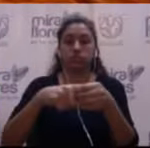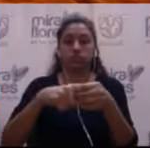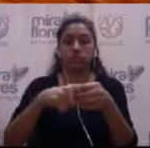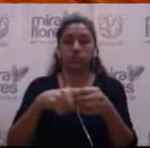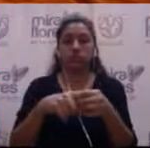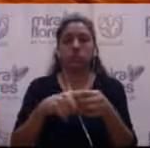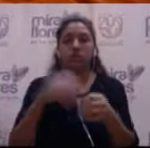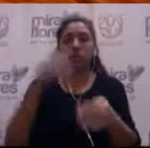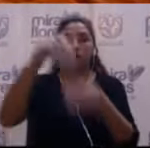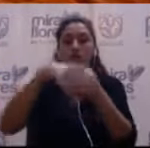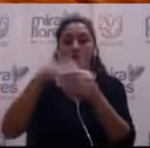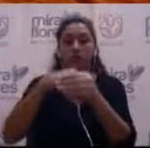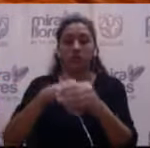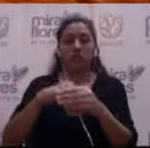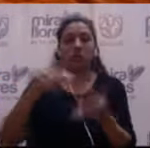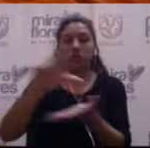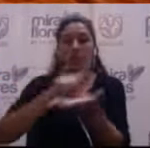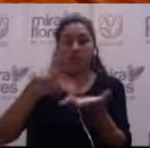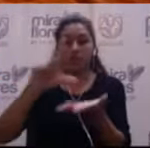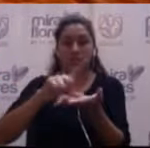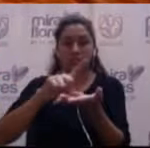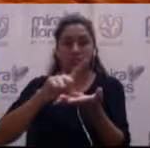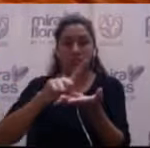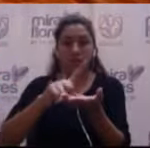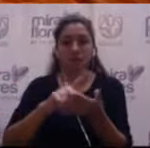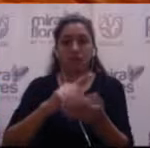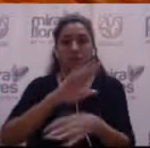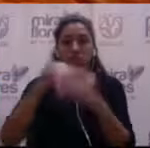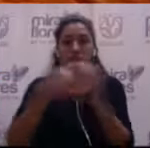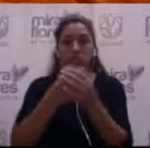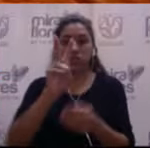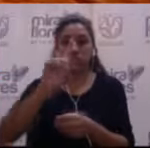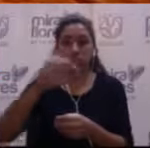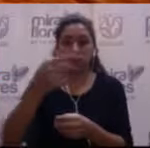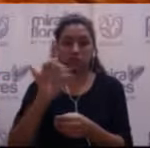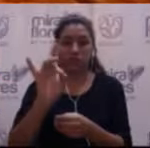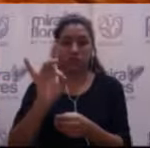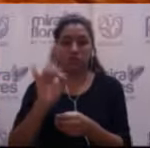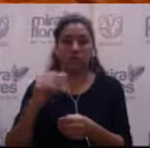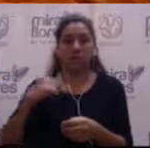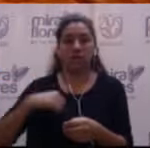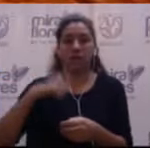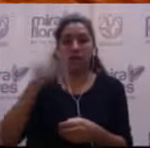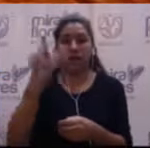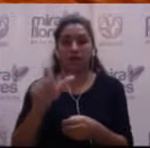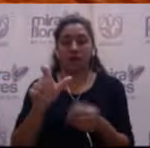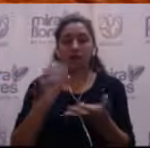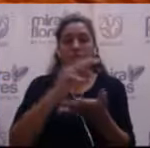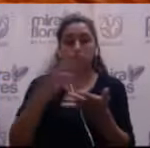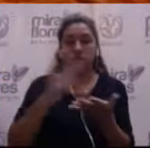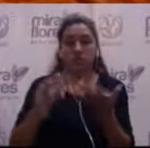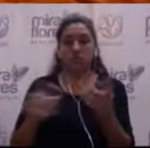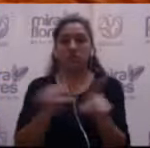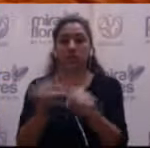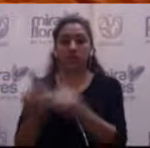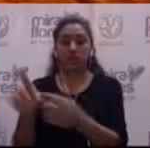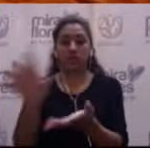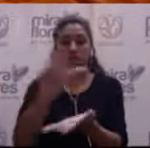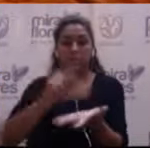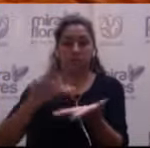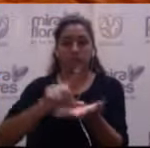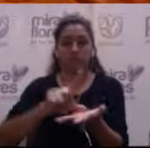candidato en el marco del proceso para las elecciones municipales 2018 de alcaldes y regidores de los consejos provinciales y